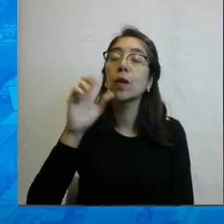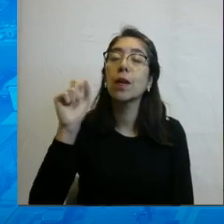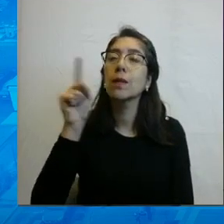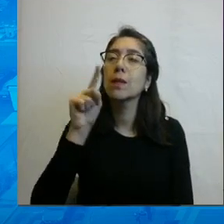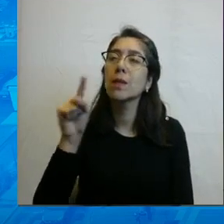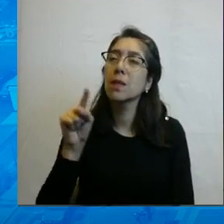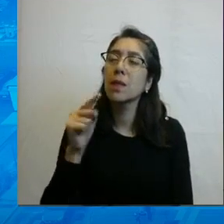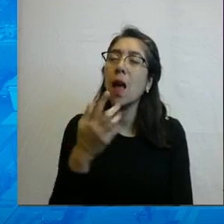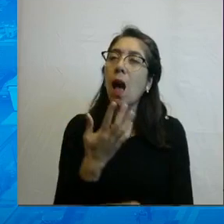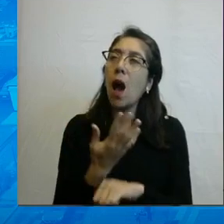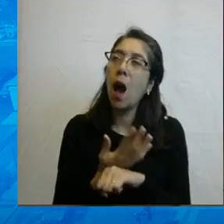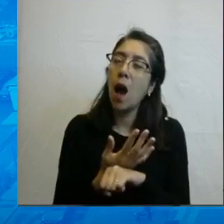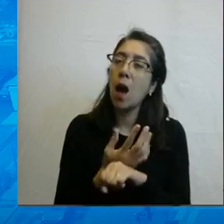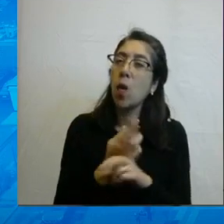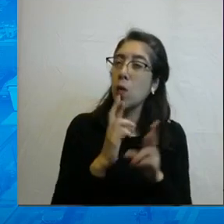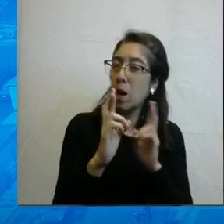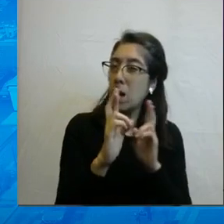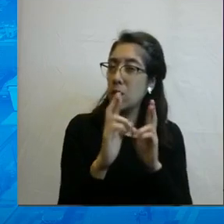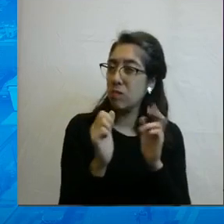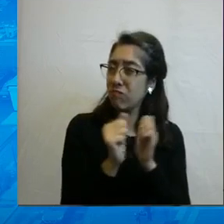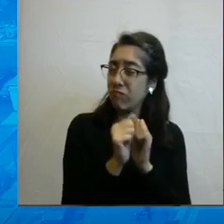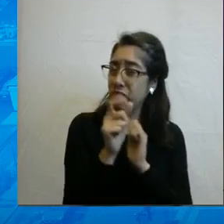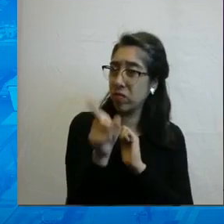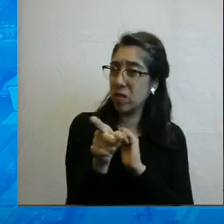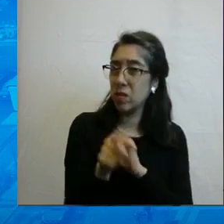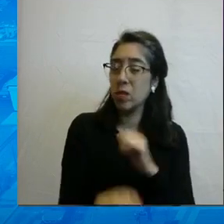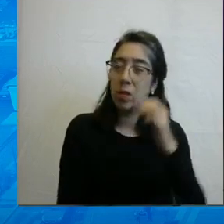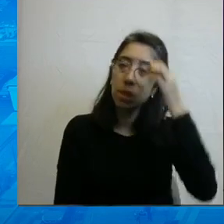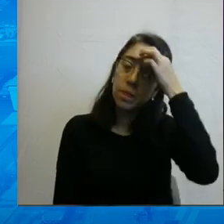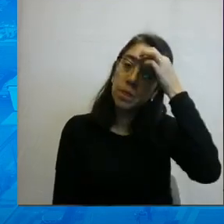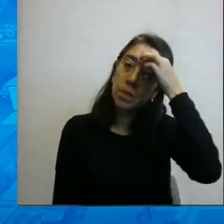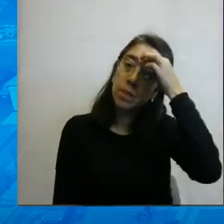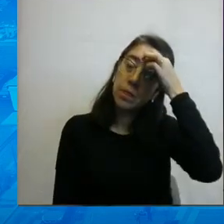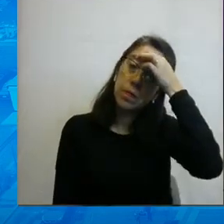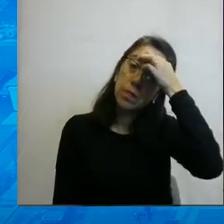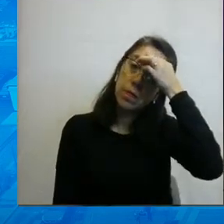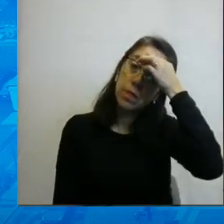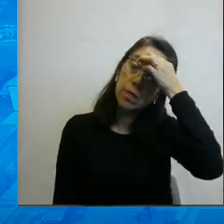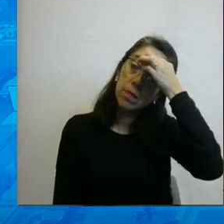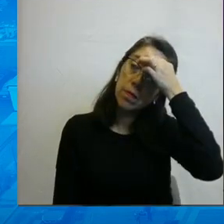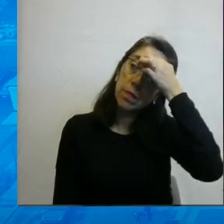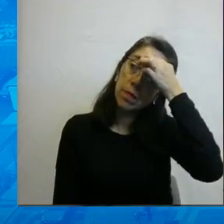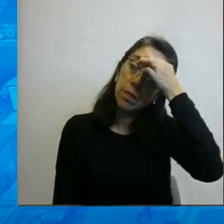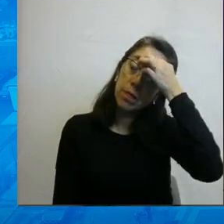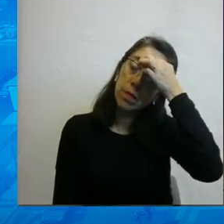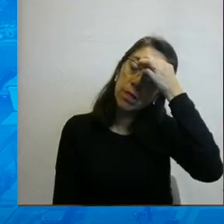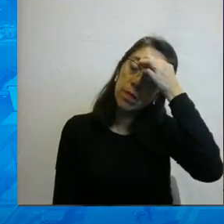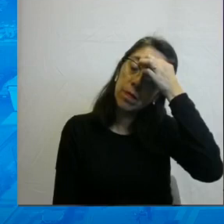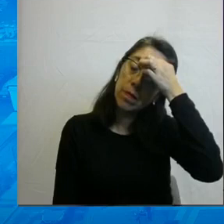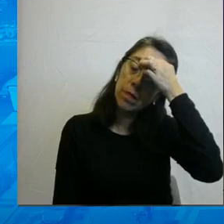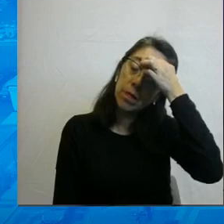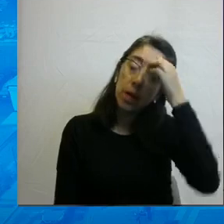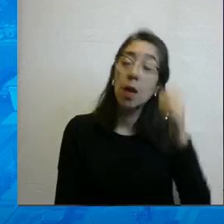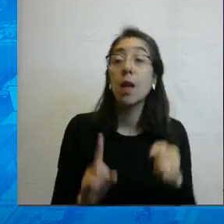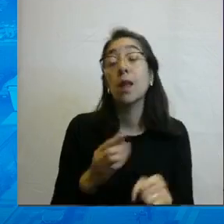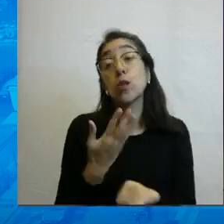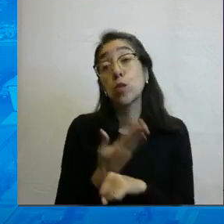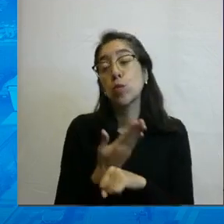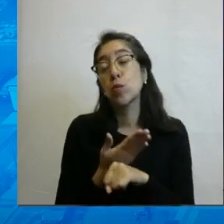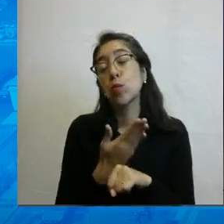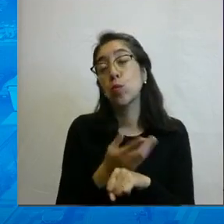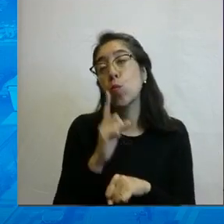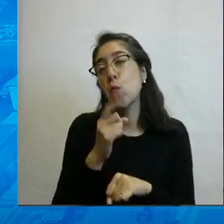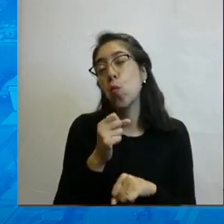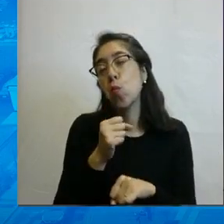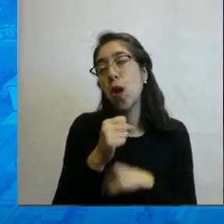¿Tiene alguna relación con eso? Esa solicitud, concejal, es de hace más de un año y